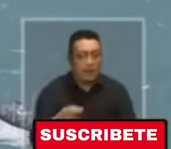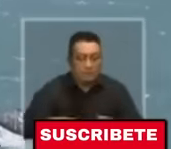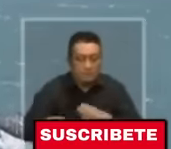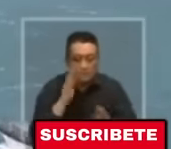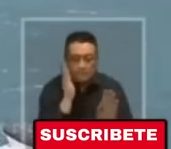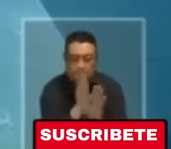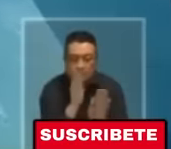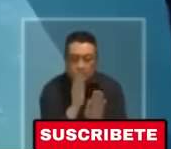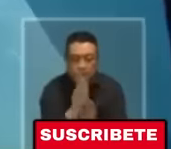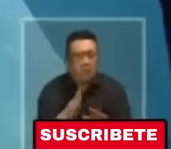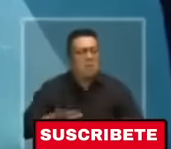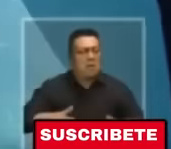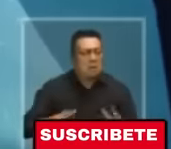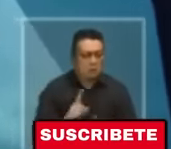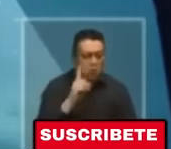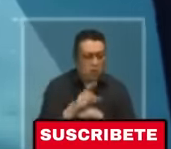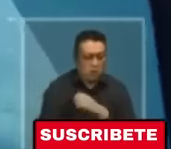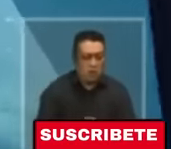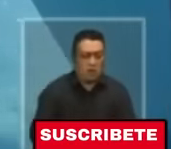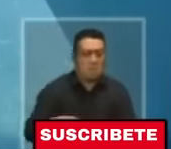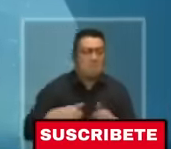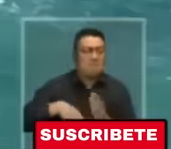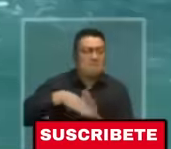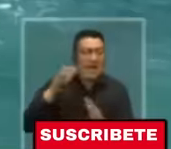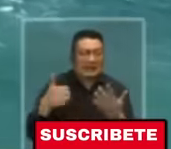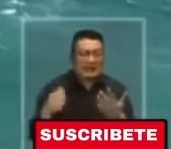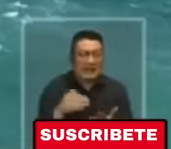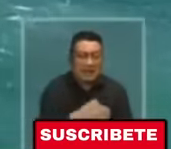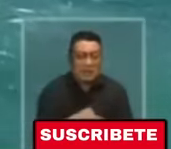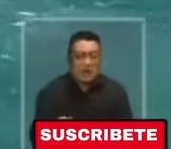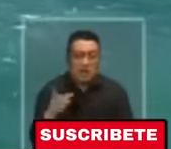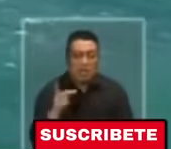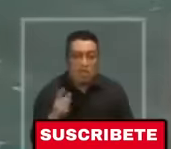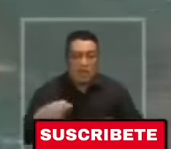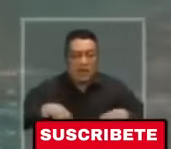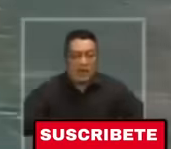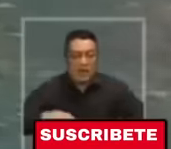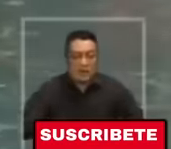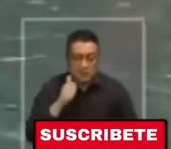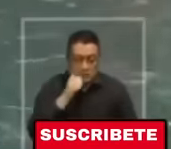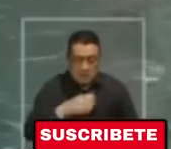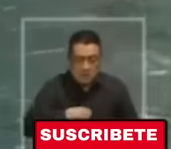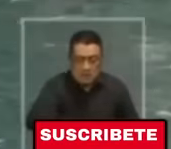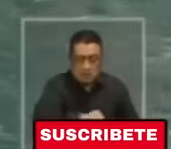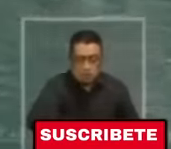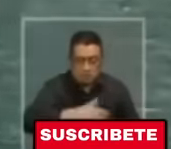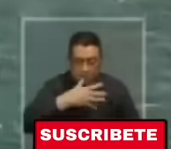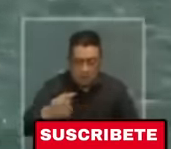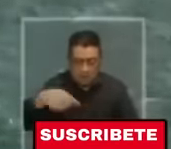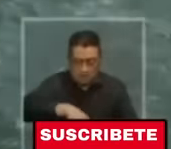clandestino que se estima que al año genera más de 60 millones de dólares y que cada día se busca evitar en aguas